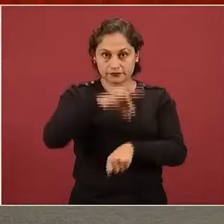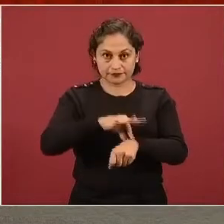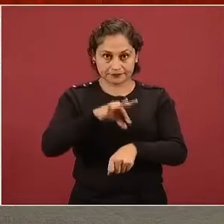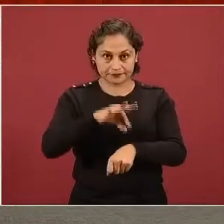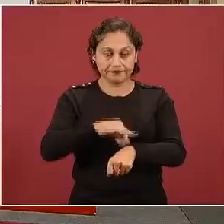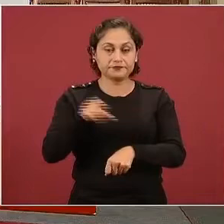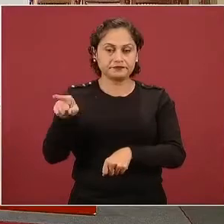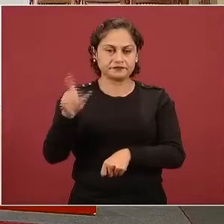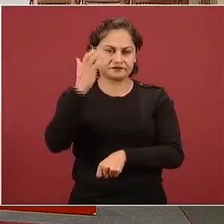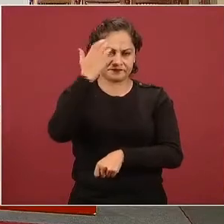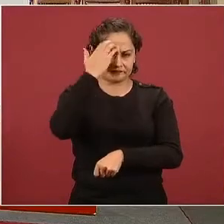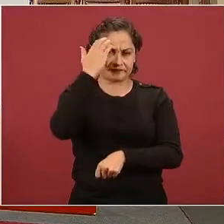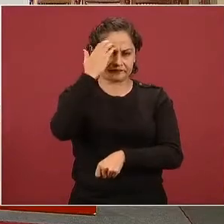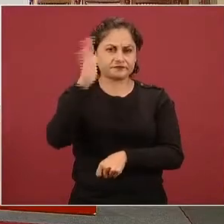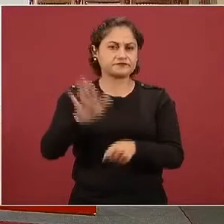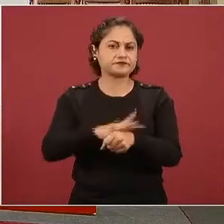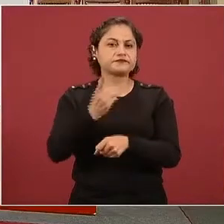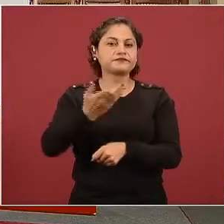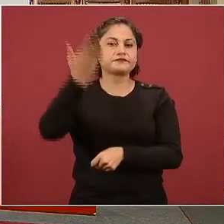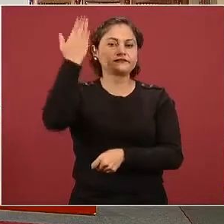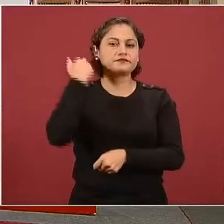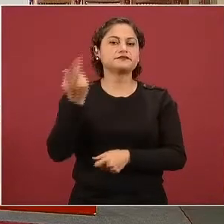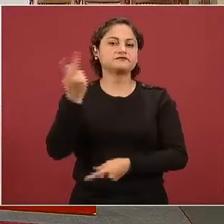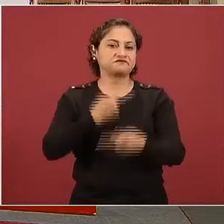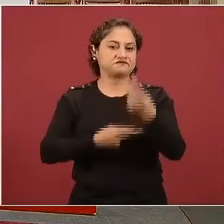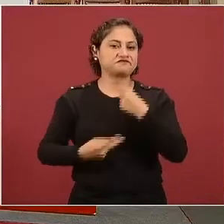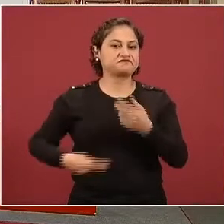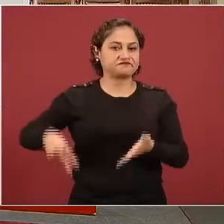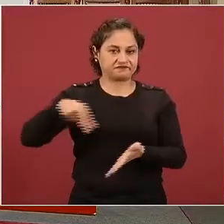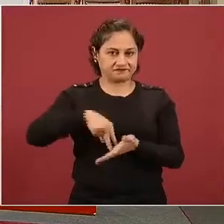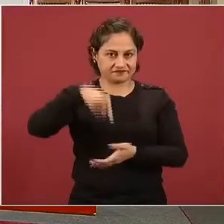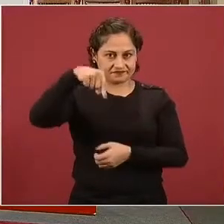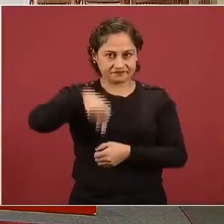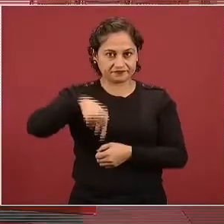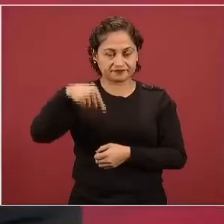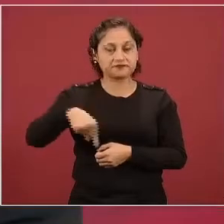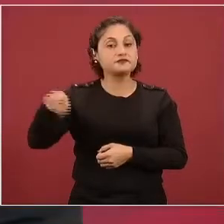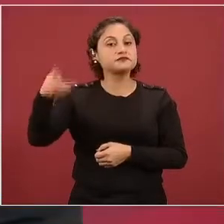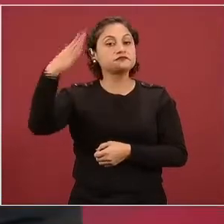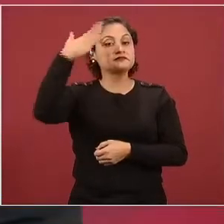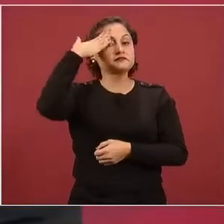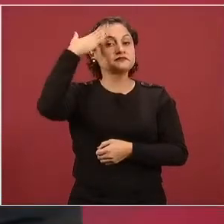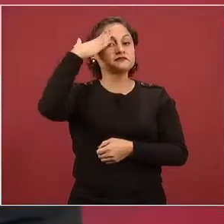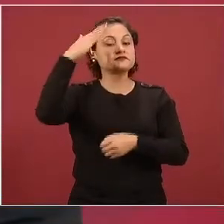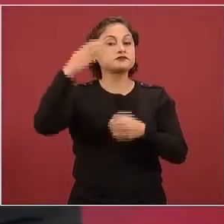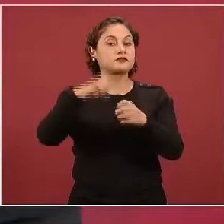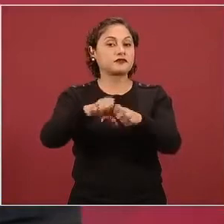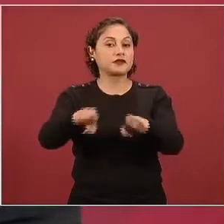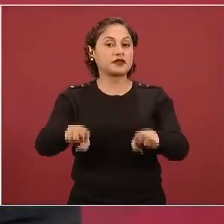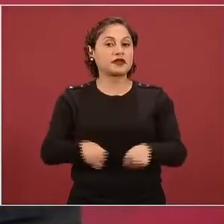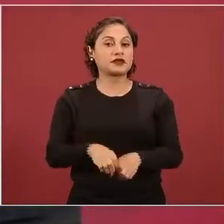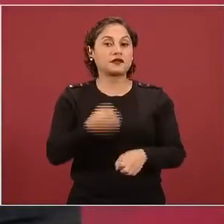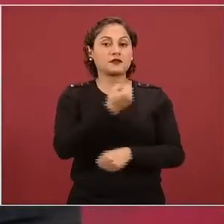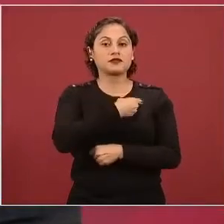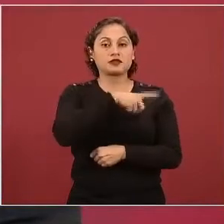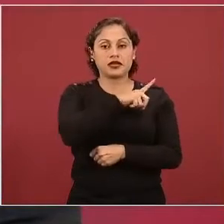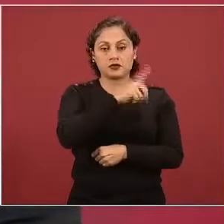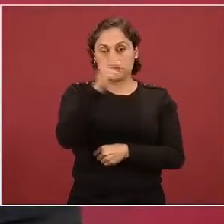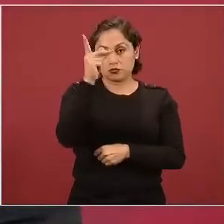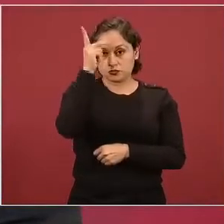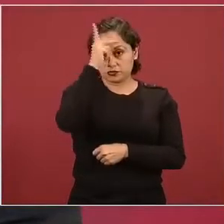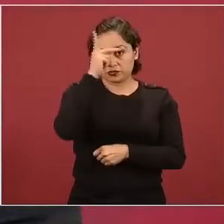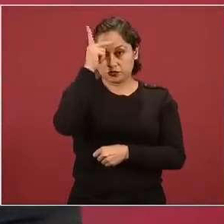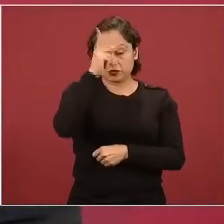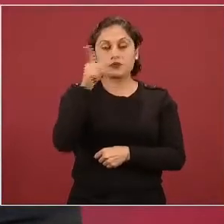varias otras ocasiones, encabezando el grupo de salud mental de la Secretaría de Salud, en el que